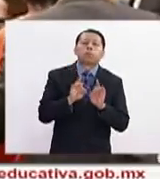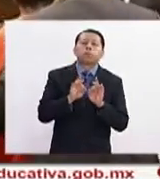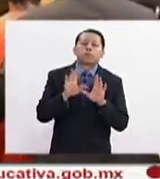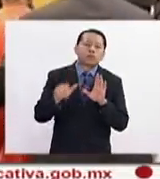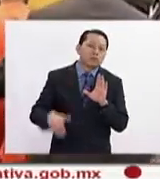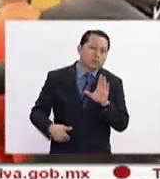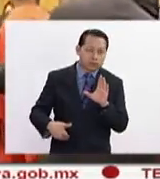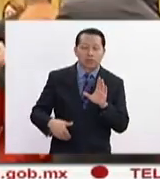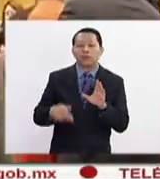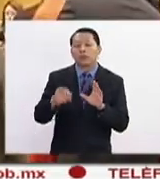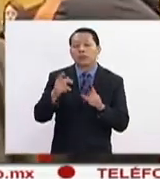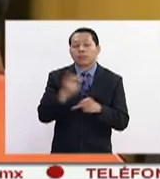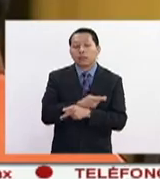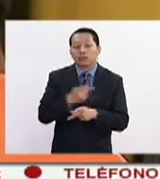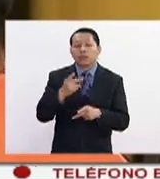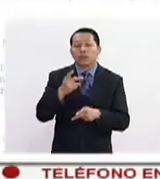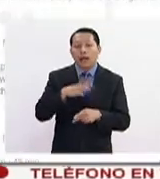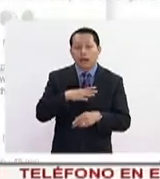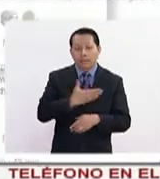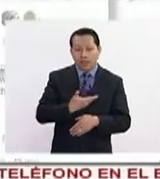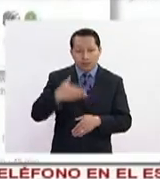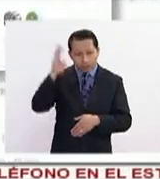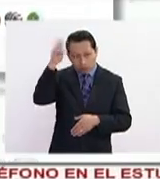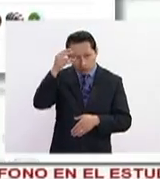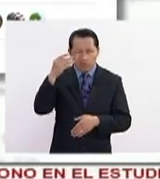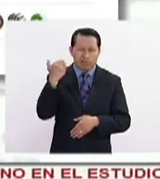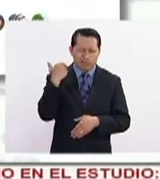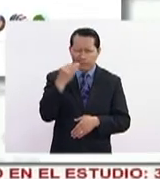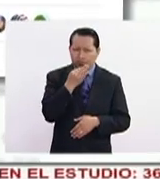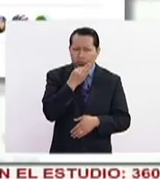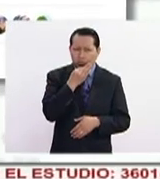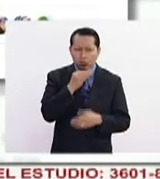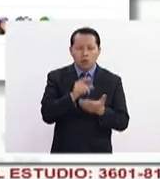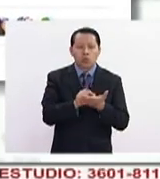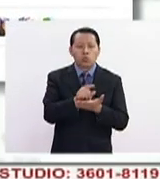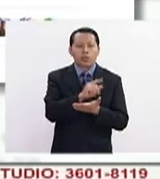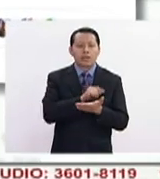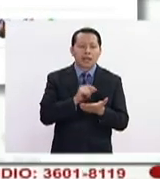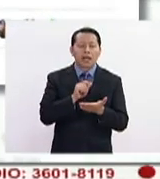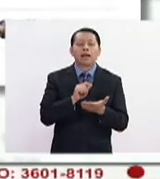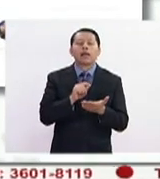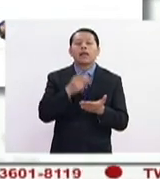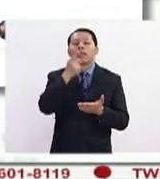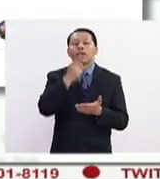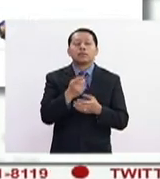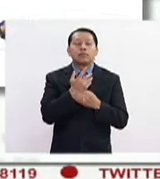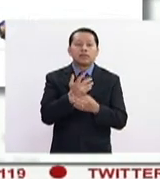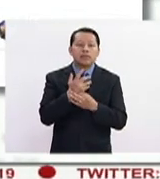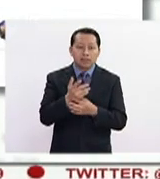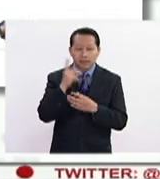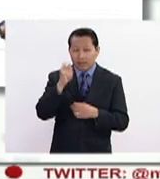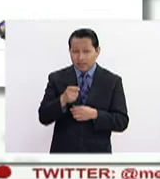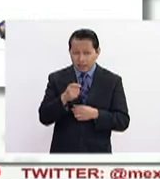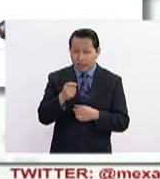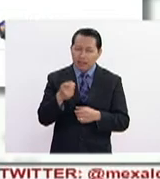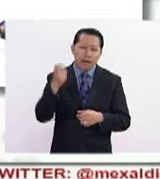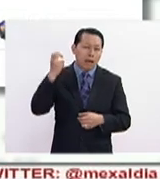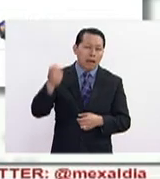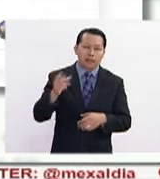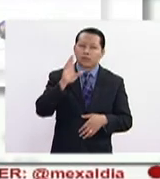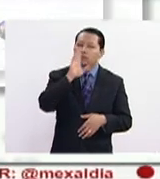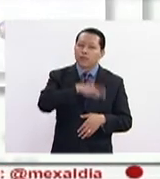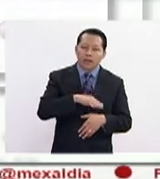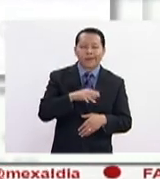accidente. Al respecto, el presidente Donald Trump, hace unos pocos minutos a través de Twitter, dijo que este fallo era vergonzoso y que no